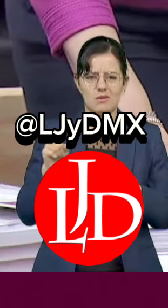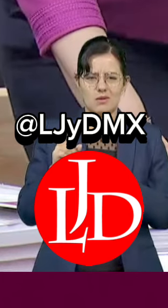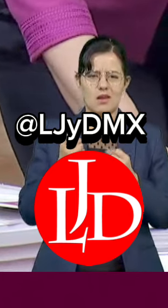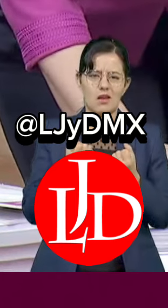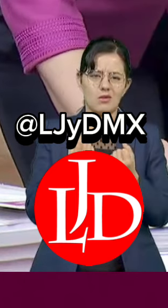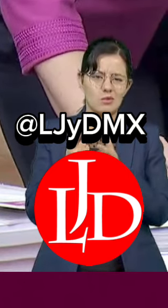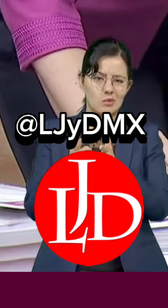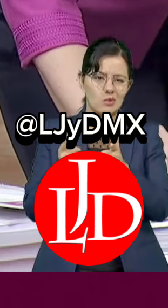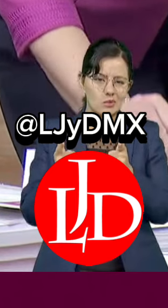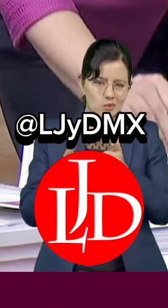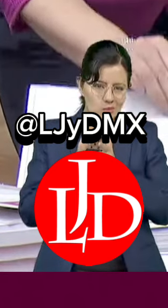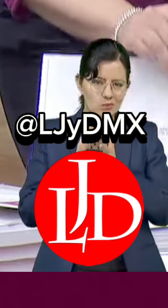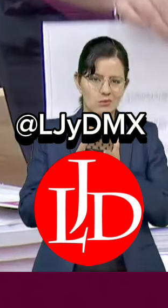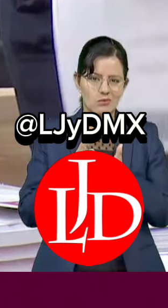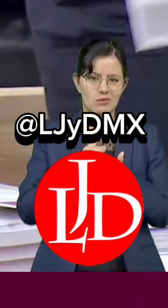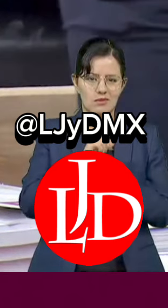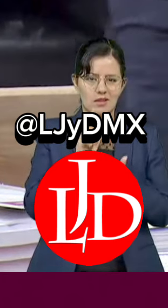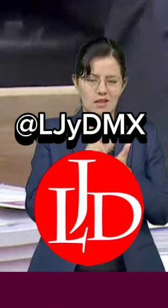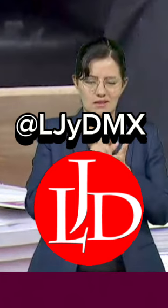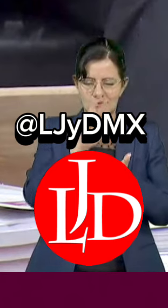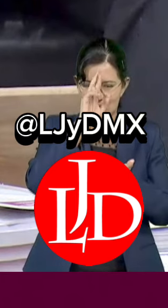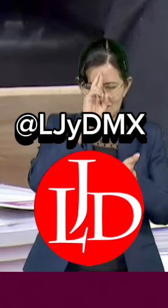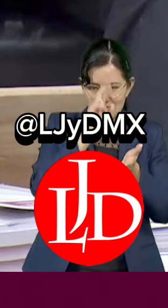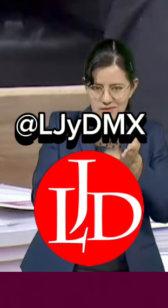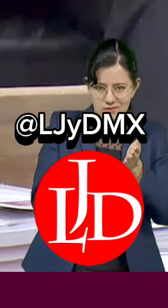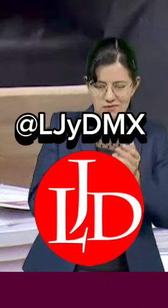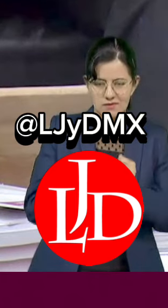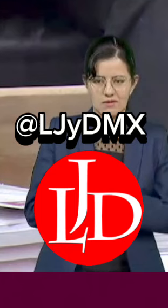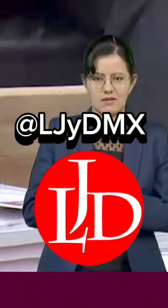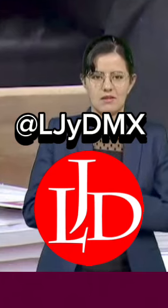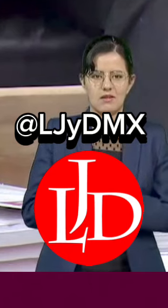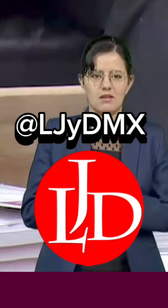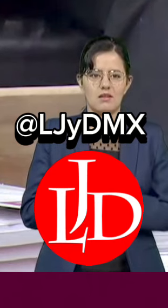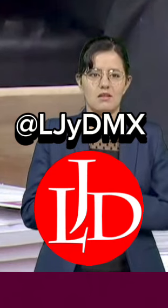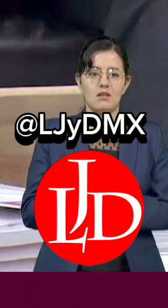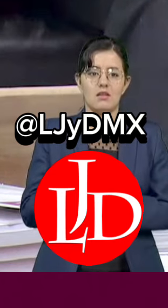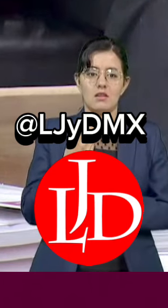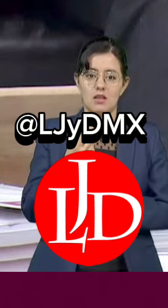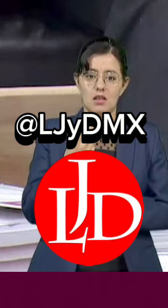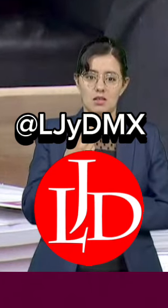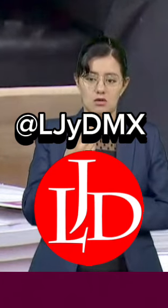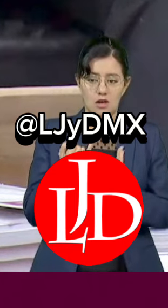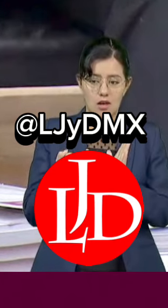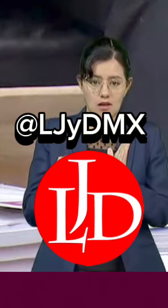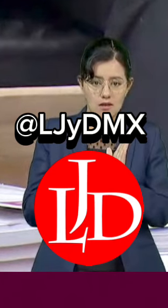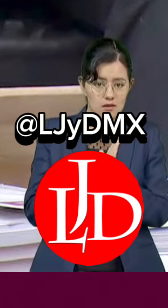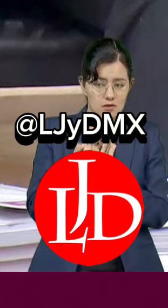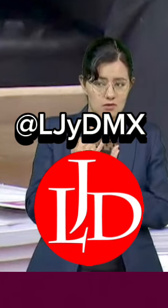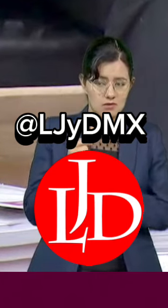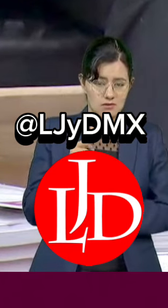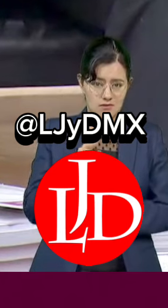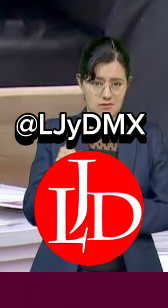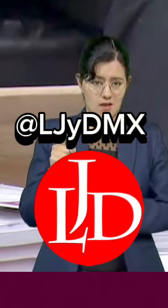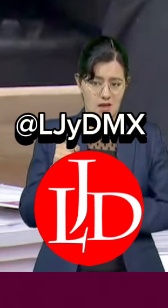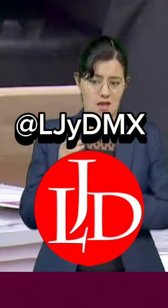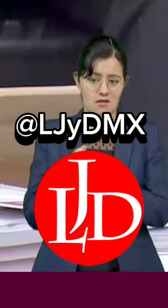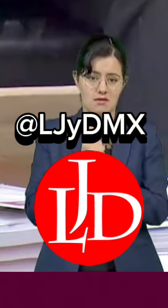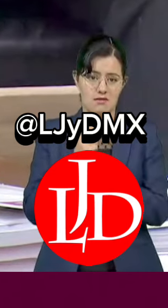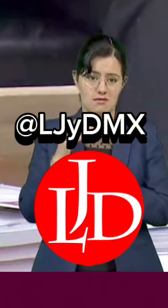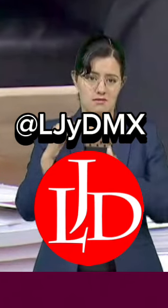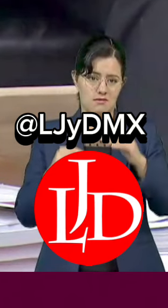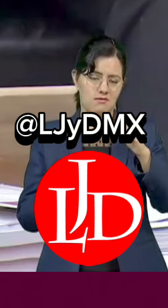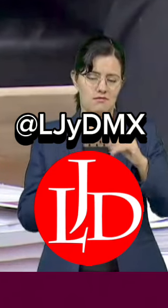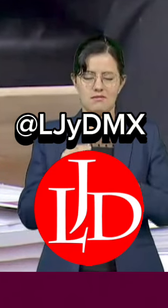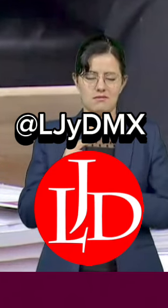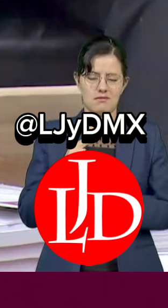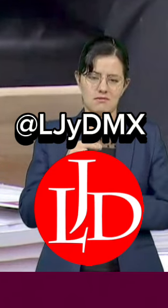así se presentase, que siguen siendo excepcionales, me parece que eso no es lo que debe definir. Y ya que a algunos compañeros les